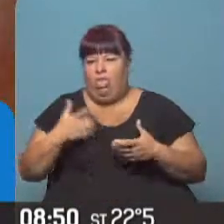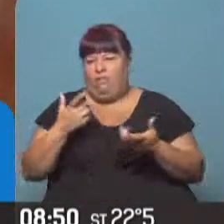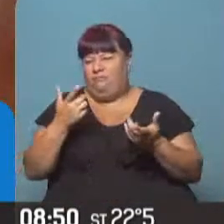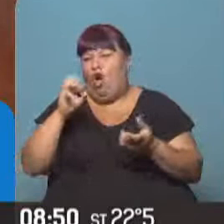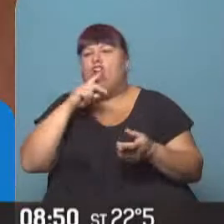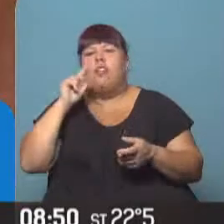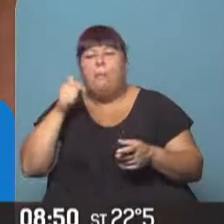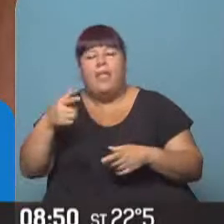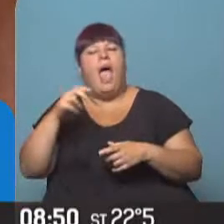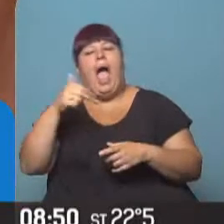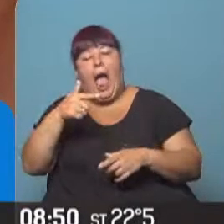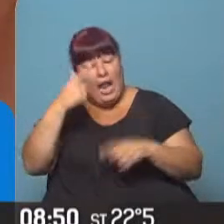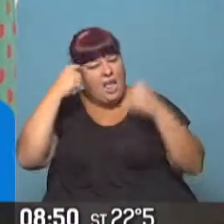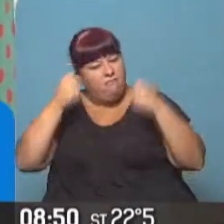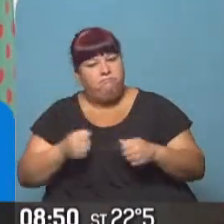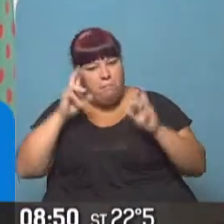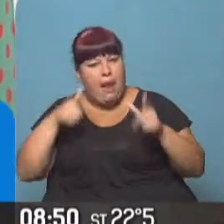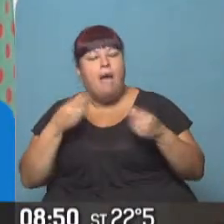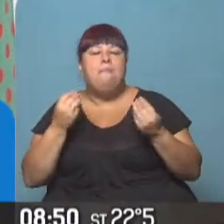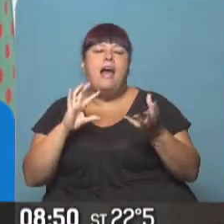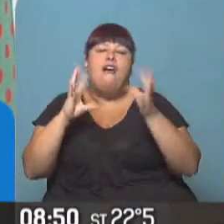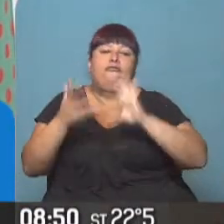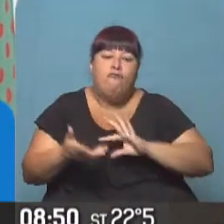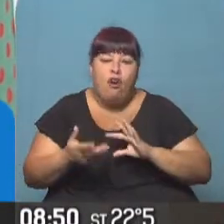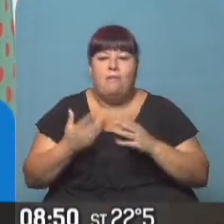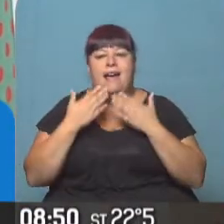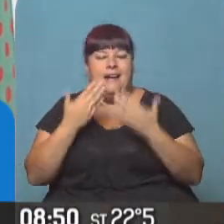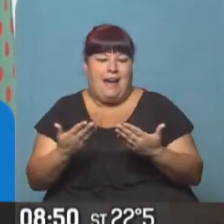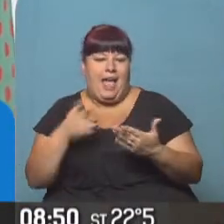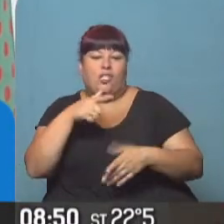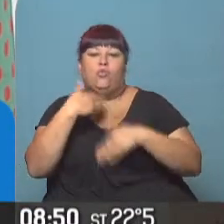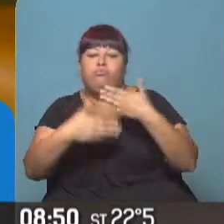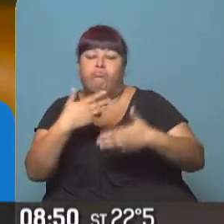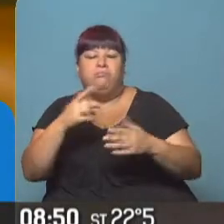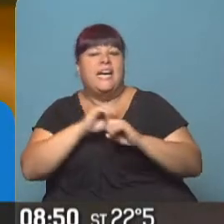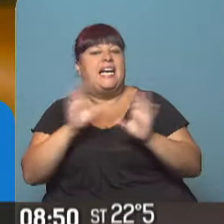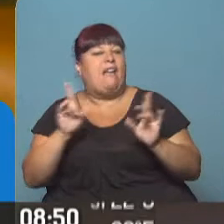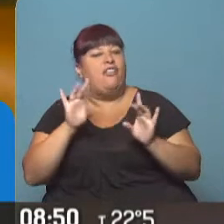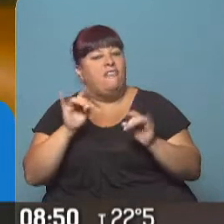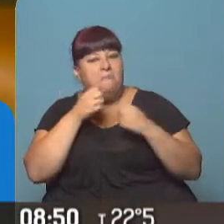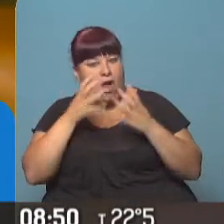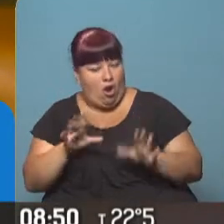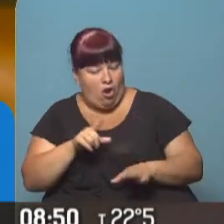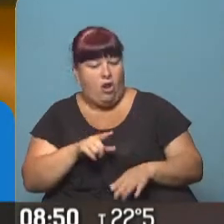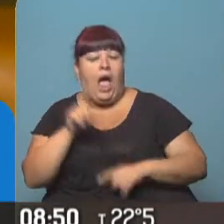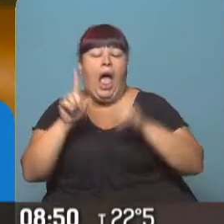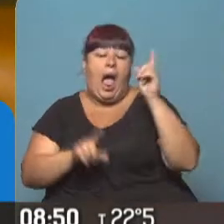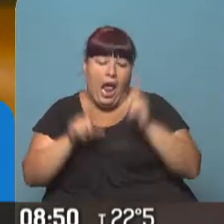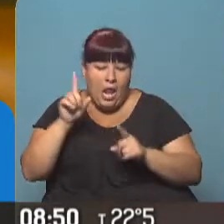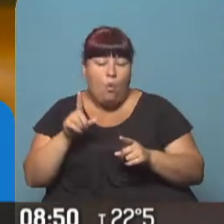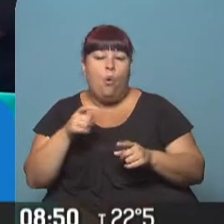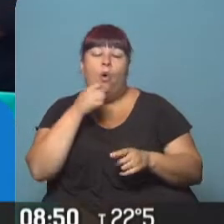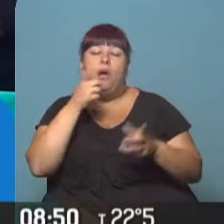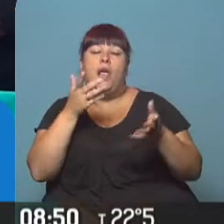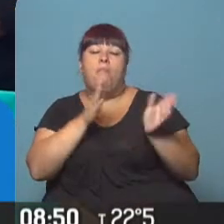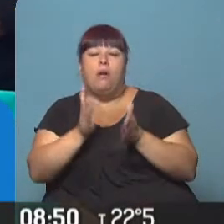Ana Paula decidió emprender esta iniciativa para de algún modo agradecer que su proceso no fue tan duro. En ocasiones, someterse